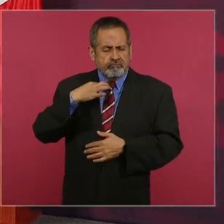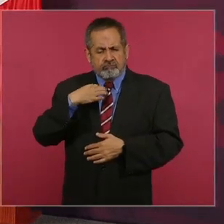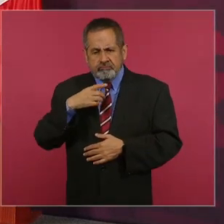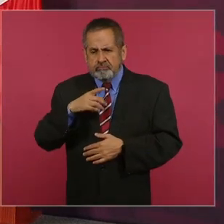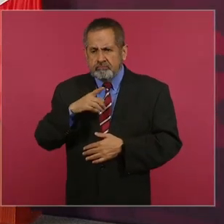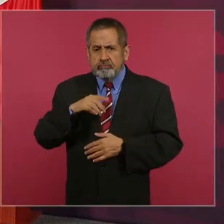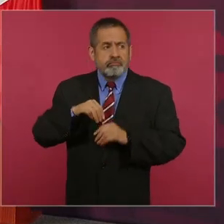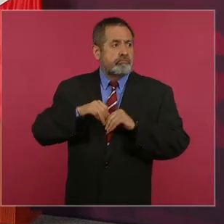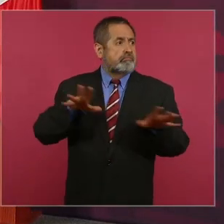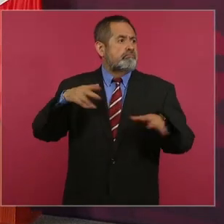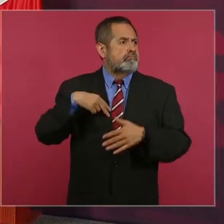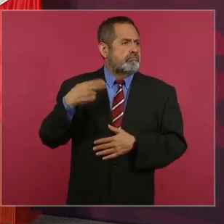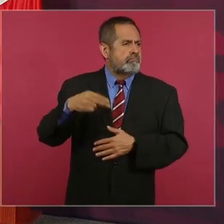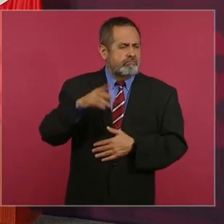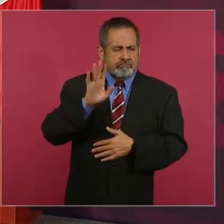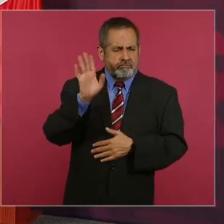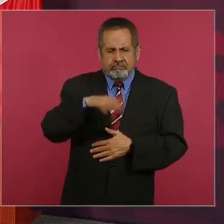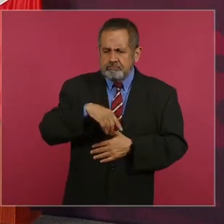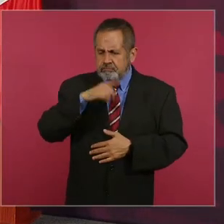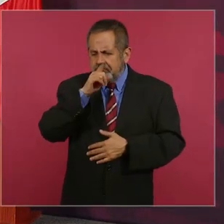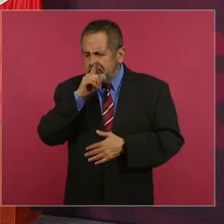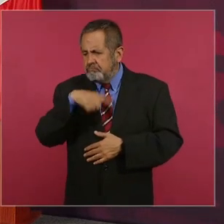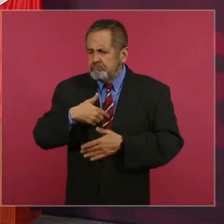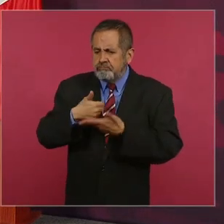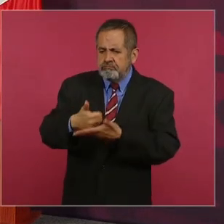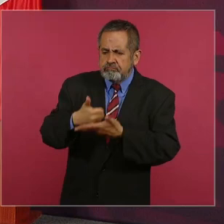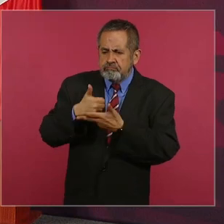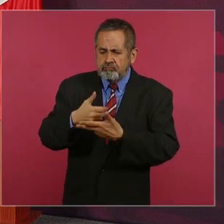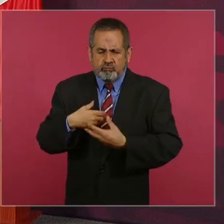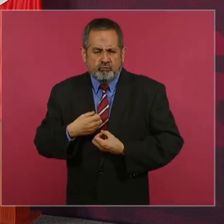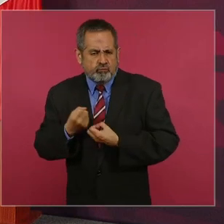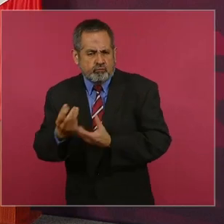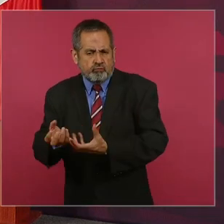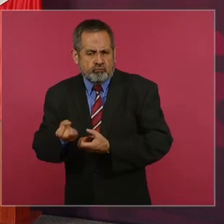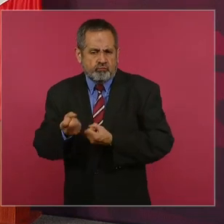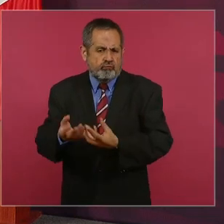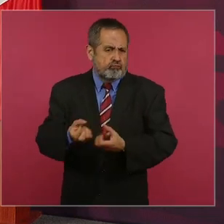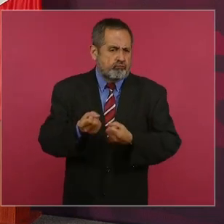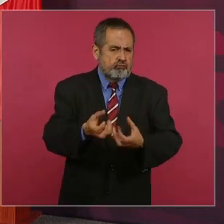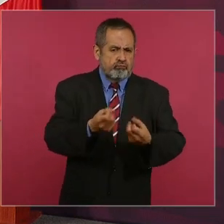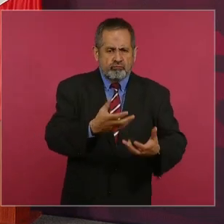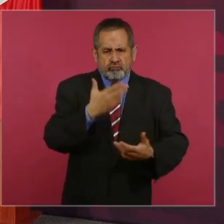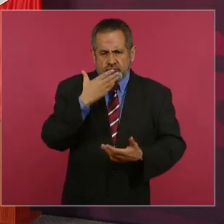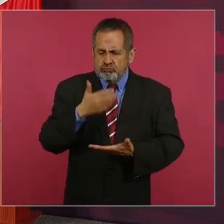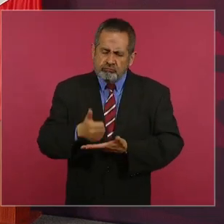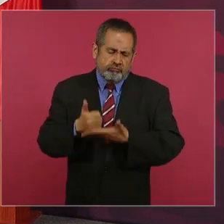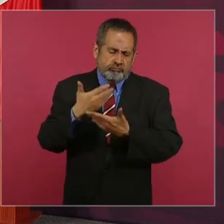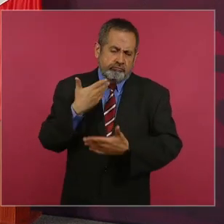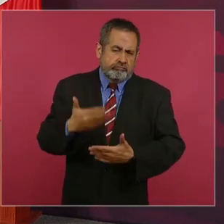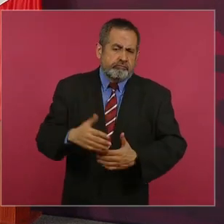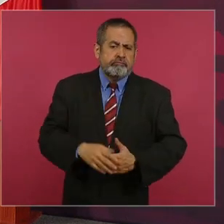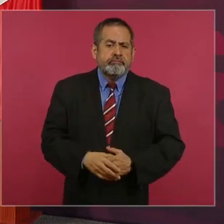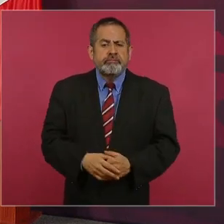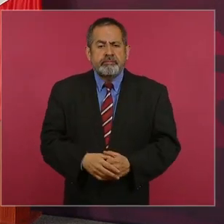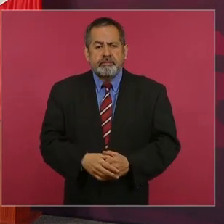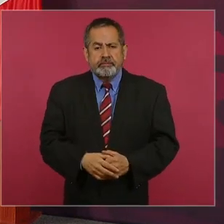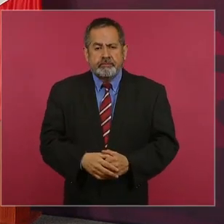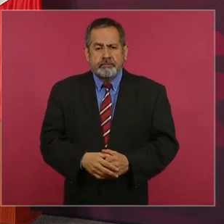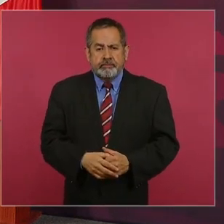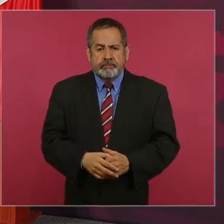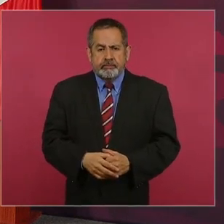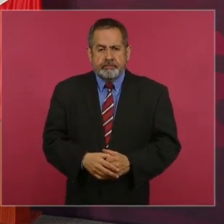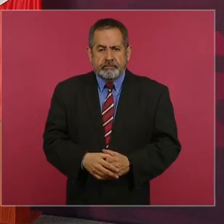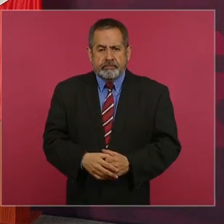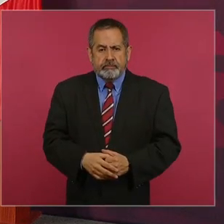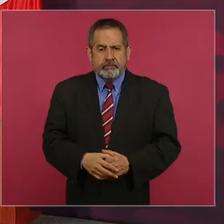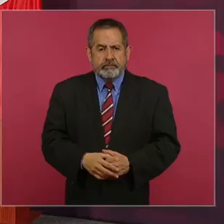están llevando ayuda, no es su intención